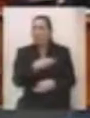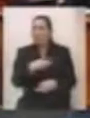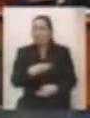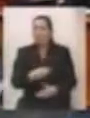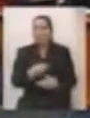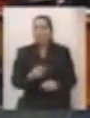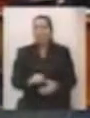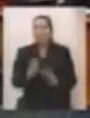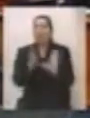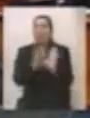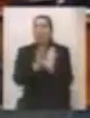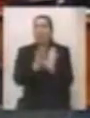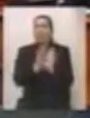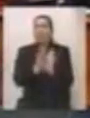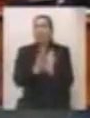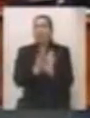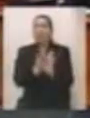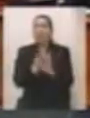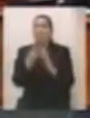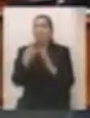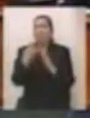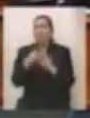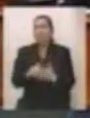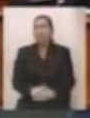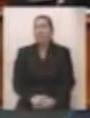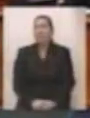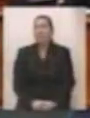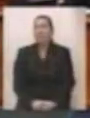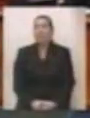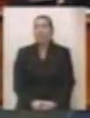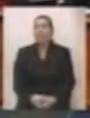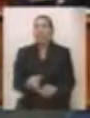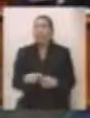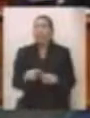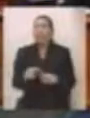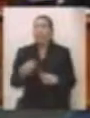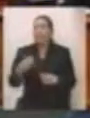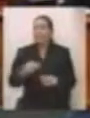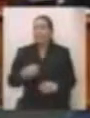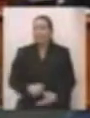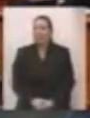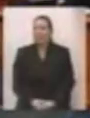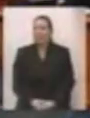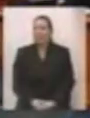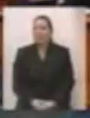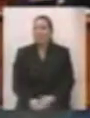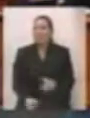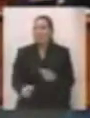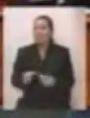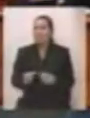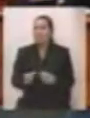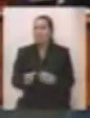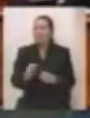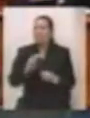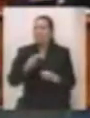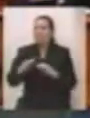Público, psicólogos, psiquiatras y de diferentes especialistas, gente de